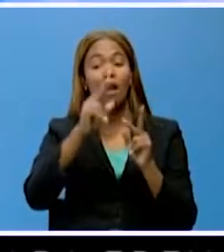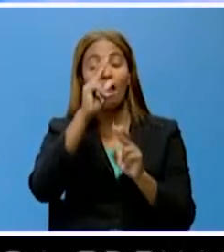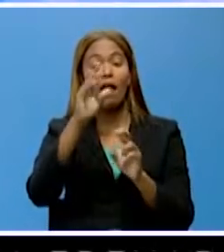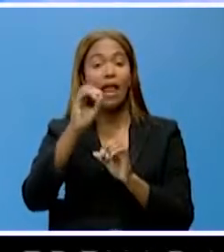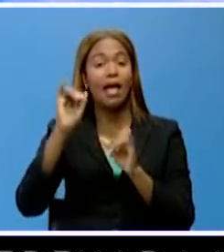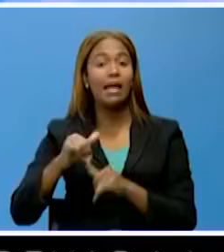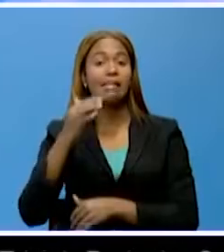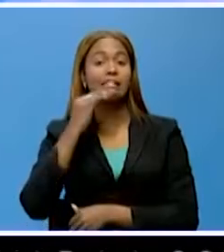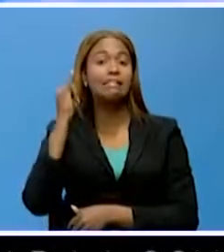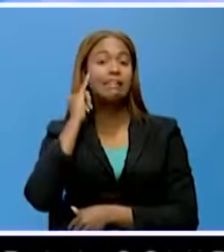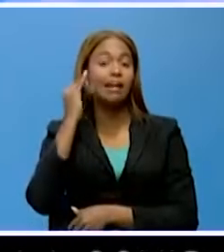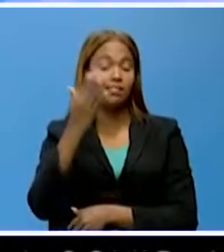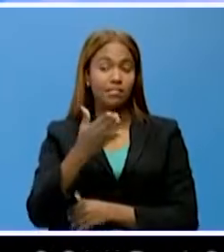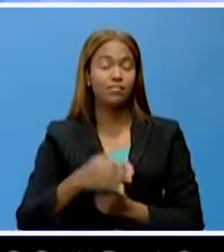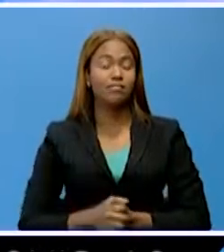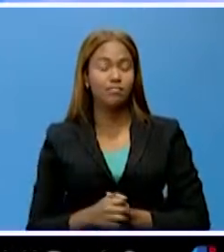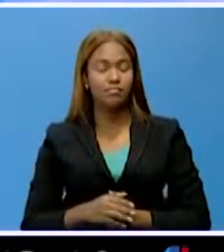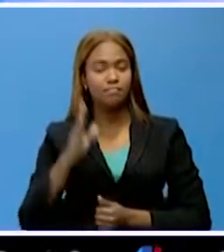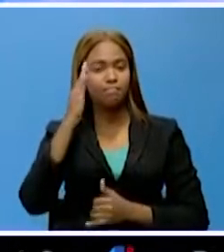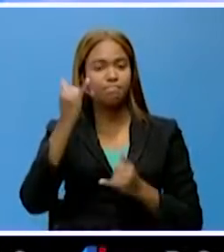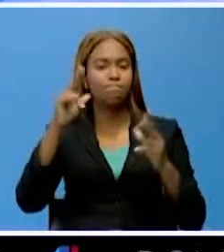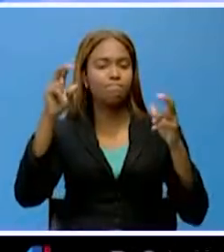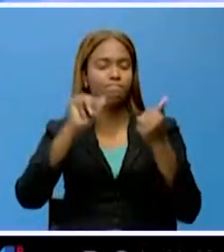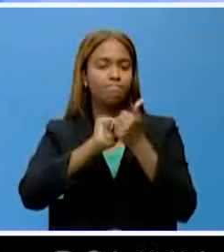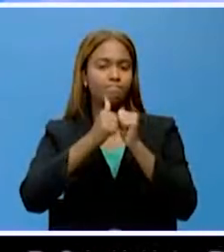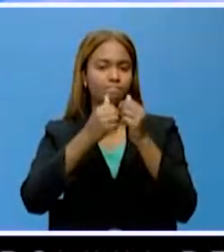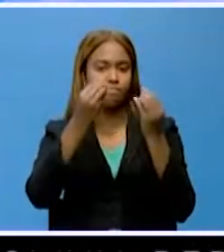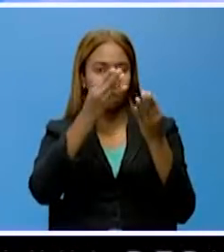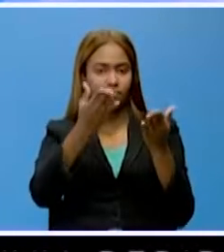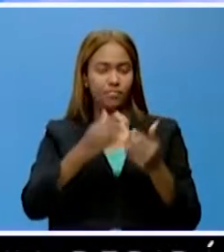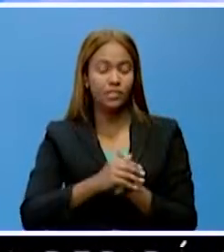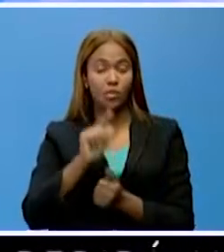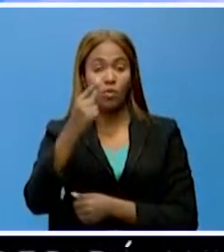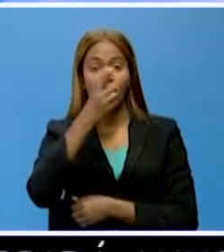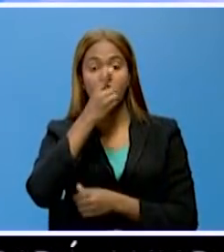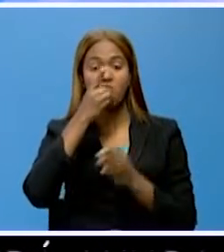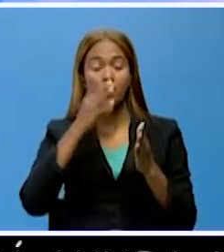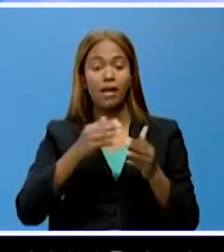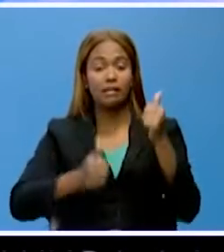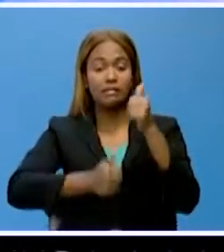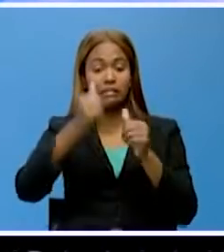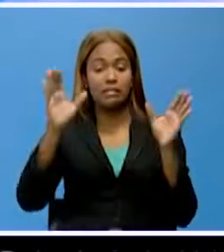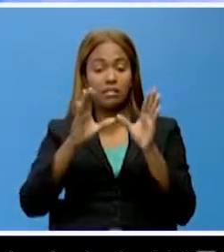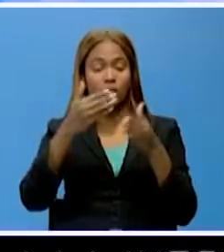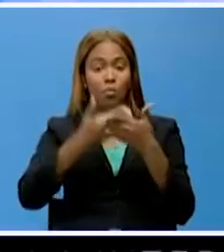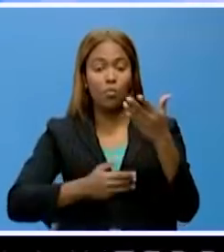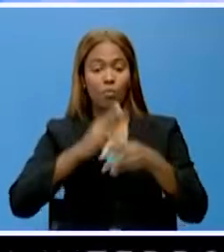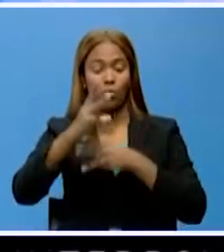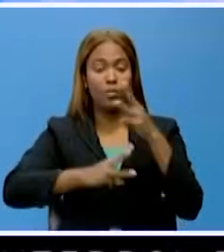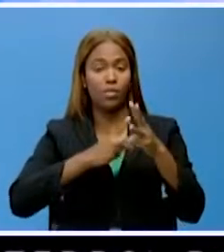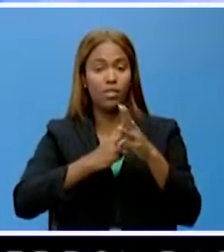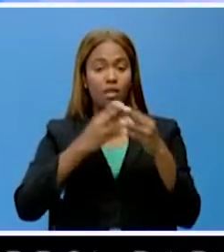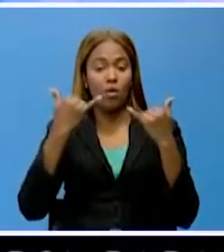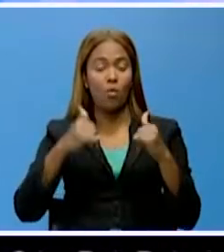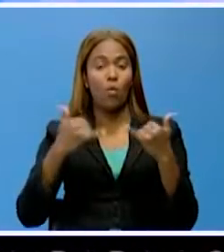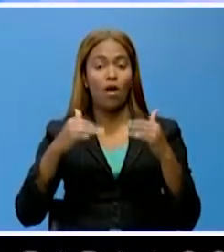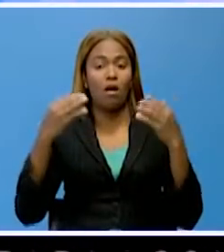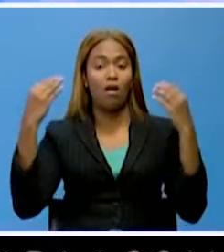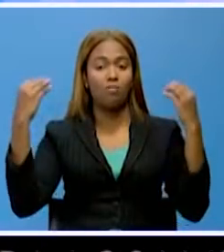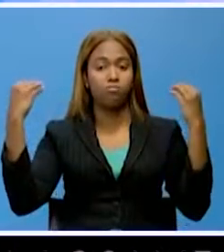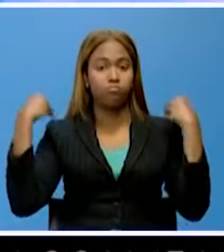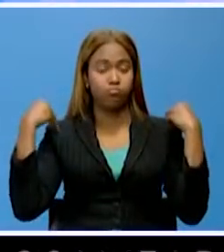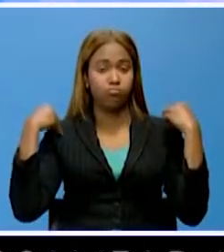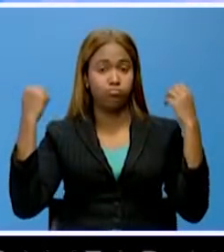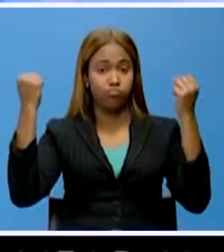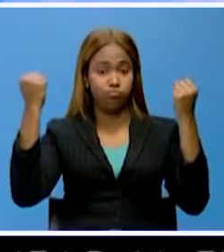imagínense ustedes. Vamos a entrar al mundo fascinante de los deportes. Les cuento que el único dominicano en ganar un título mundial del peso semipesado, Félix Mangú